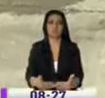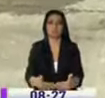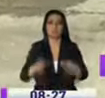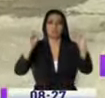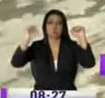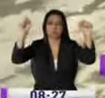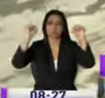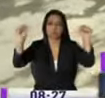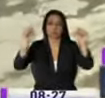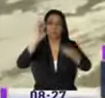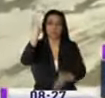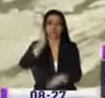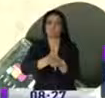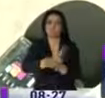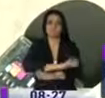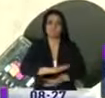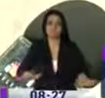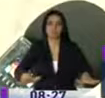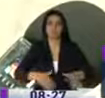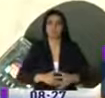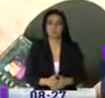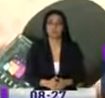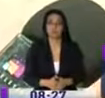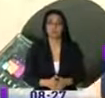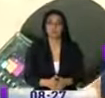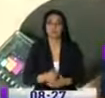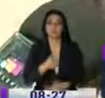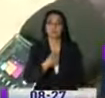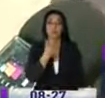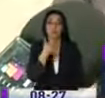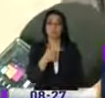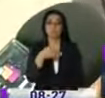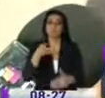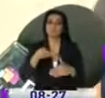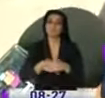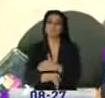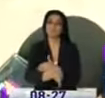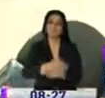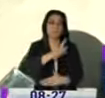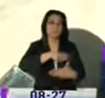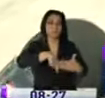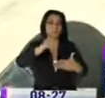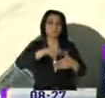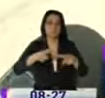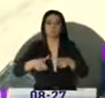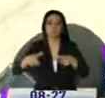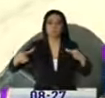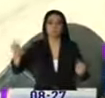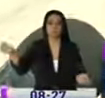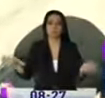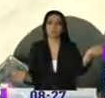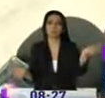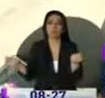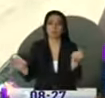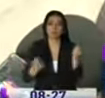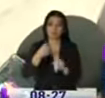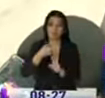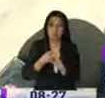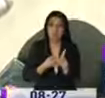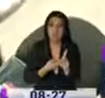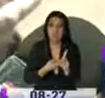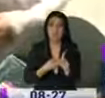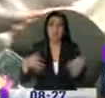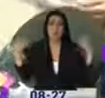evitar más polvo y tierra. Y lo que estamos diciendo es que no vamos a permitir que pasen las volquetas por aquí, porque ya un mes usted no sabe cómo